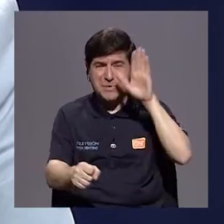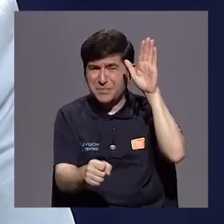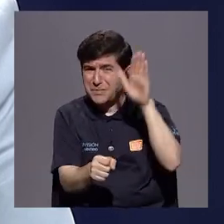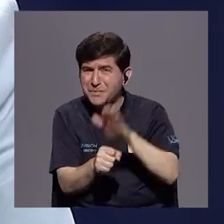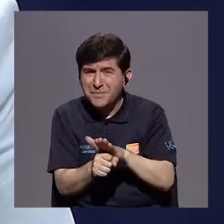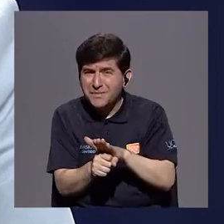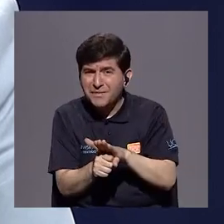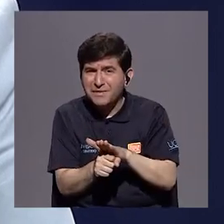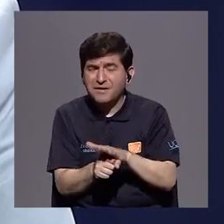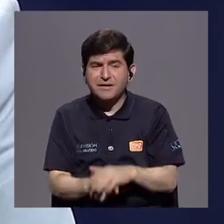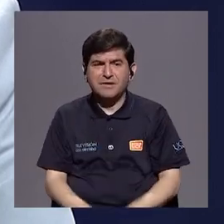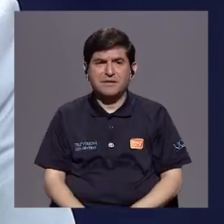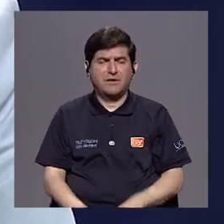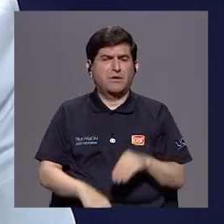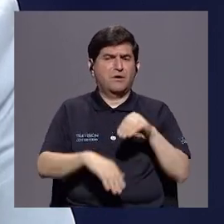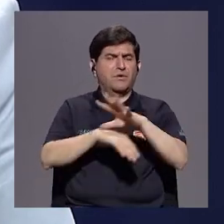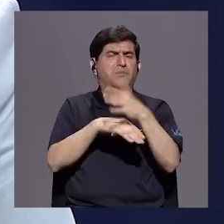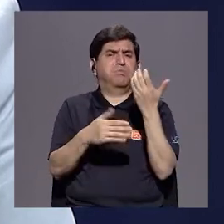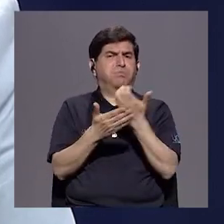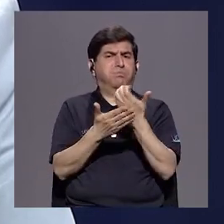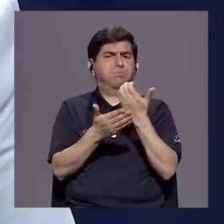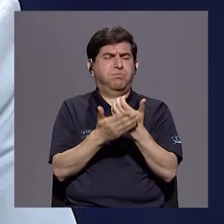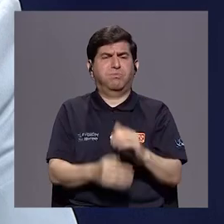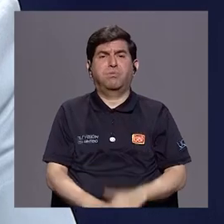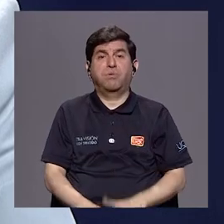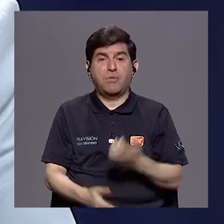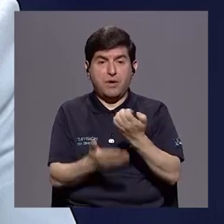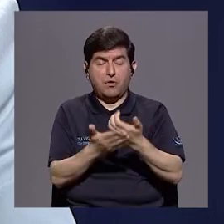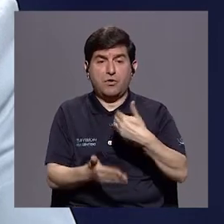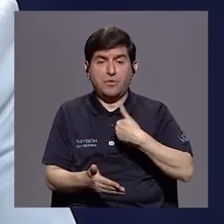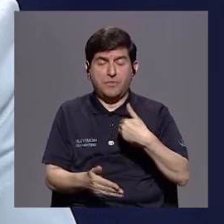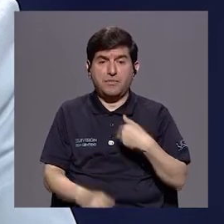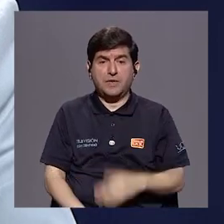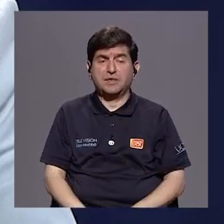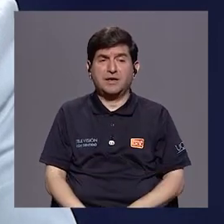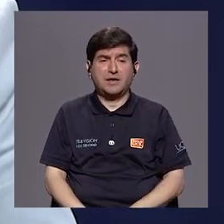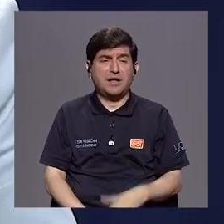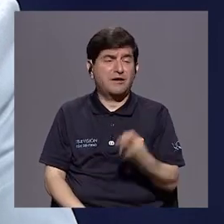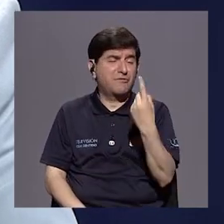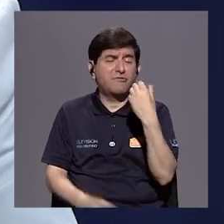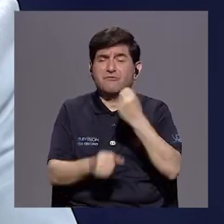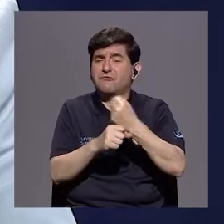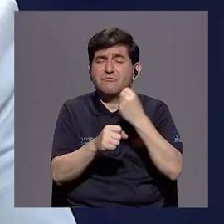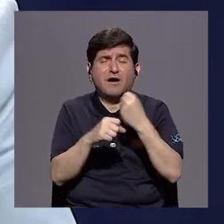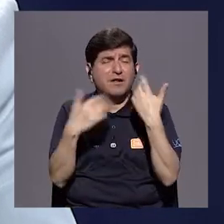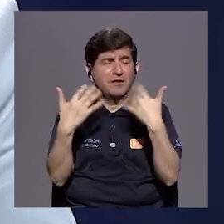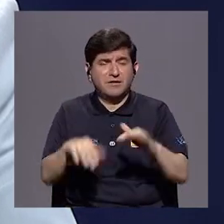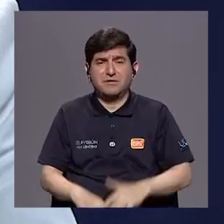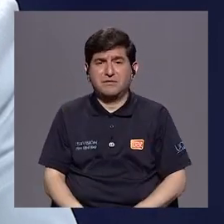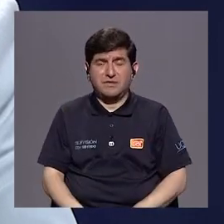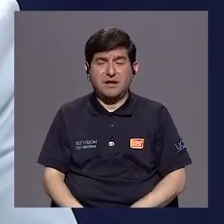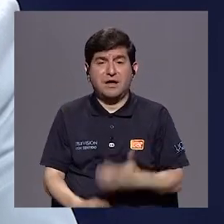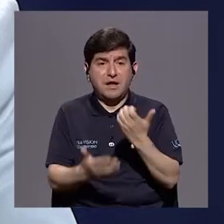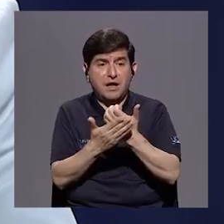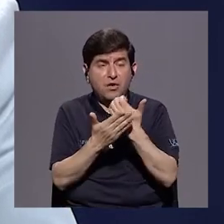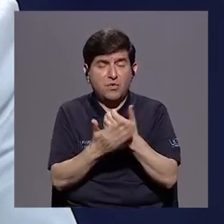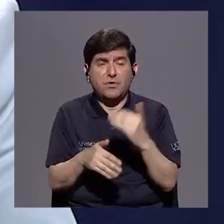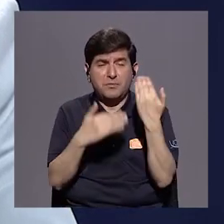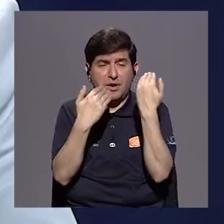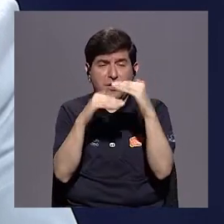cumplirlo lleva consecuencias económicas en una economía que tiene amplio desempleo en una economía que está